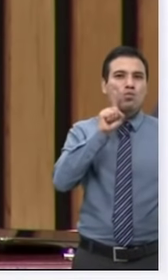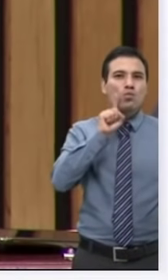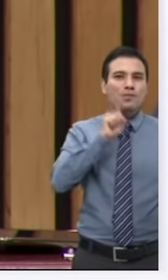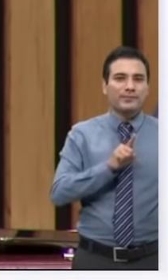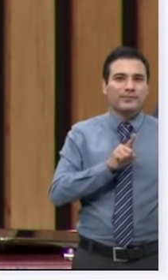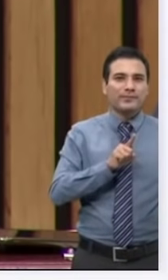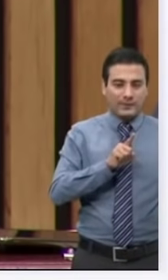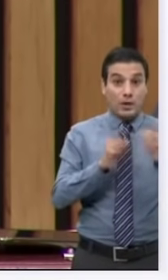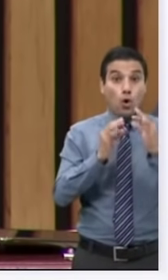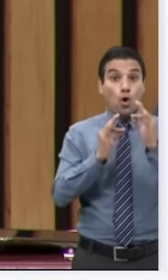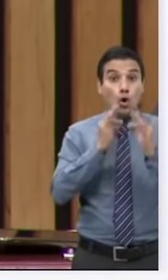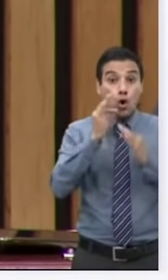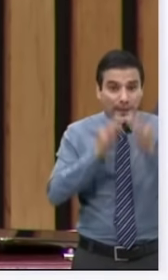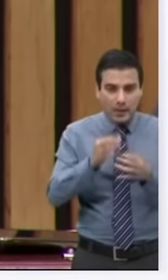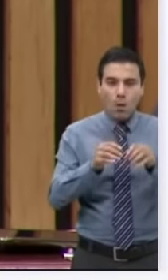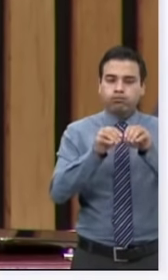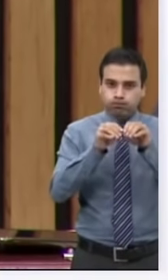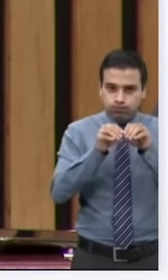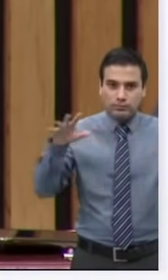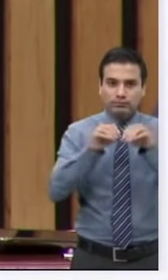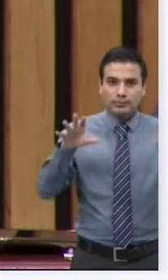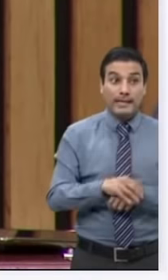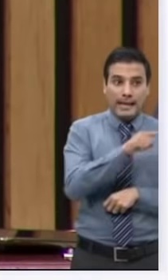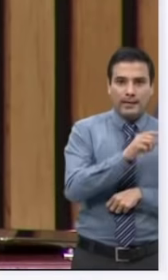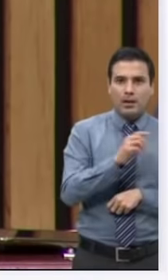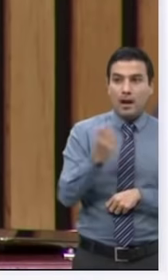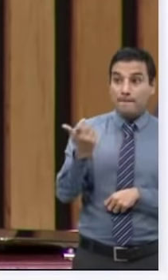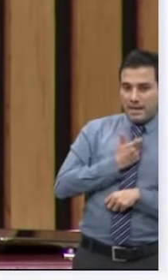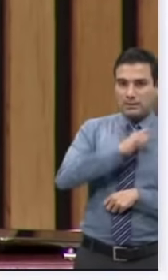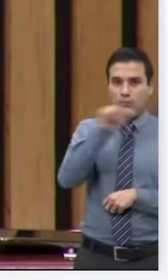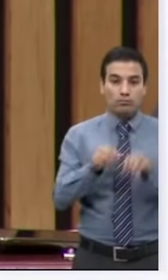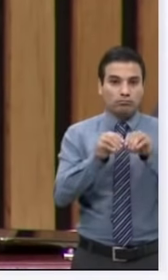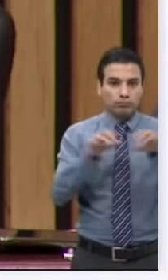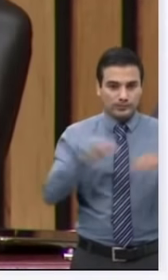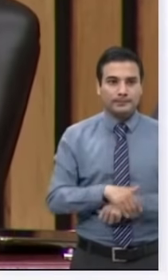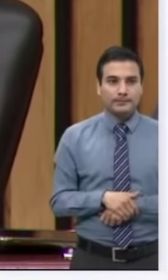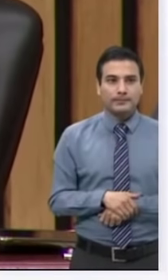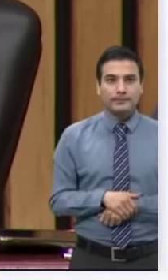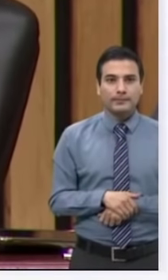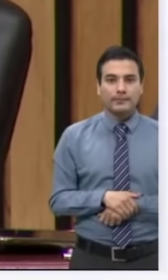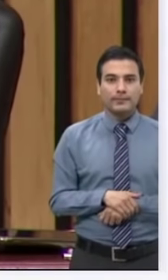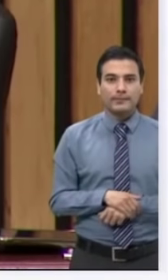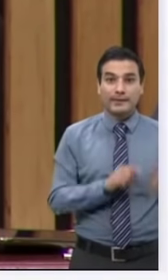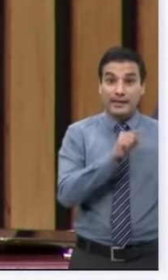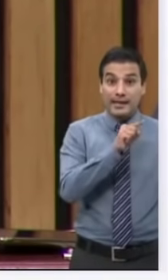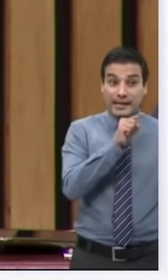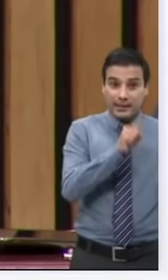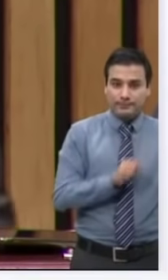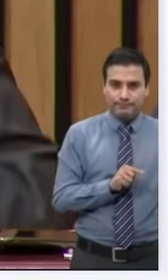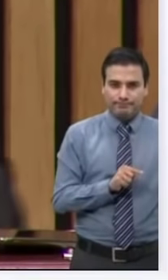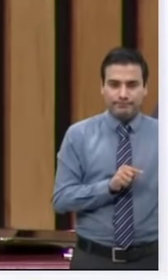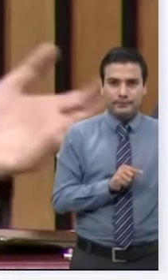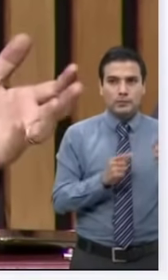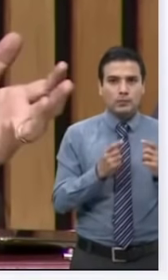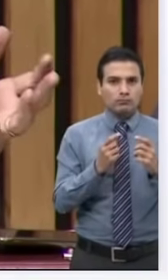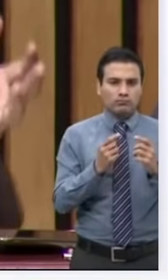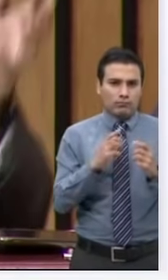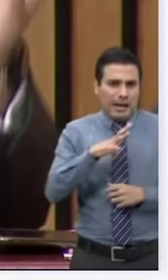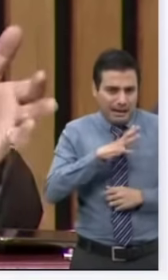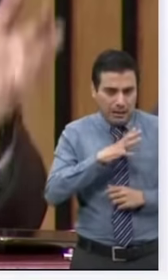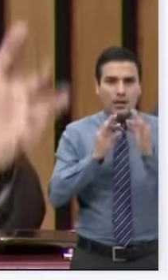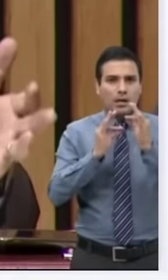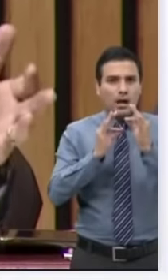hacer campañas publicitarias a través de las redes y que hizo una campaña publicitaria es decir dedicó